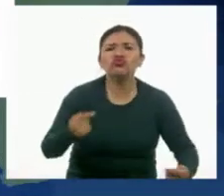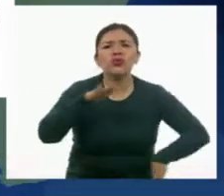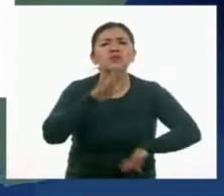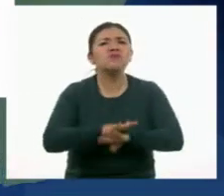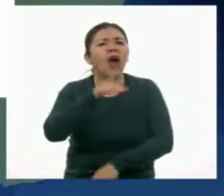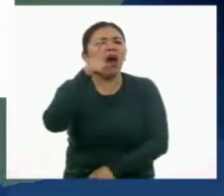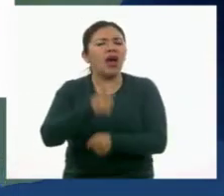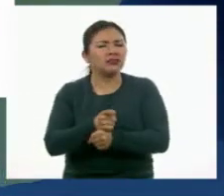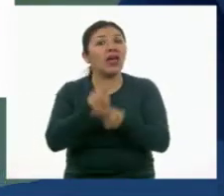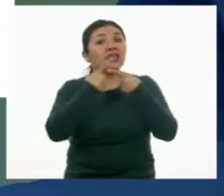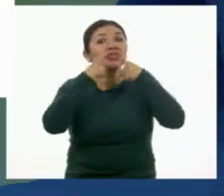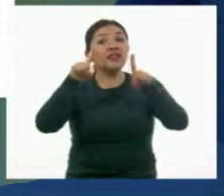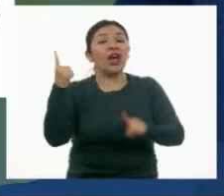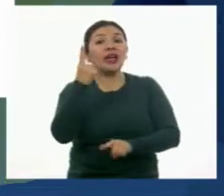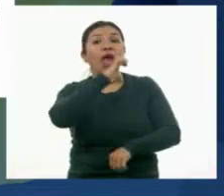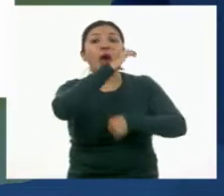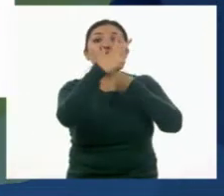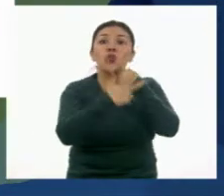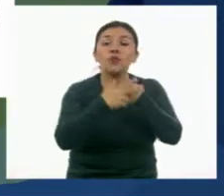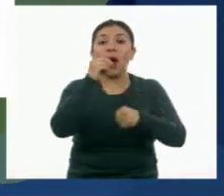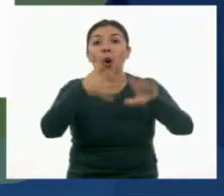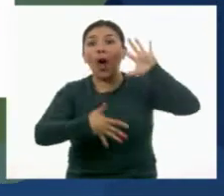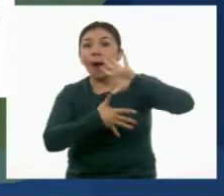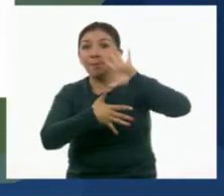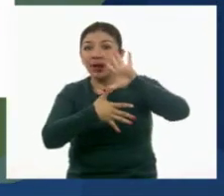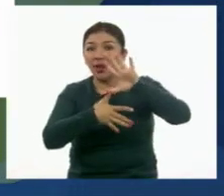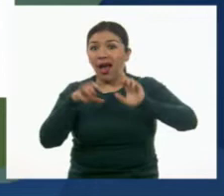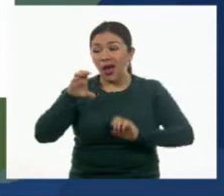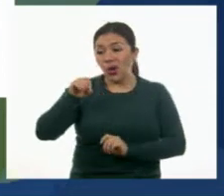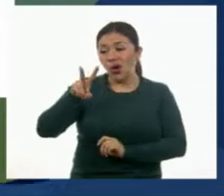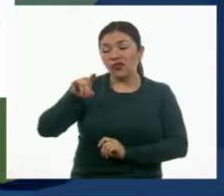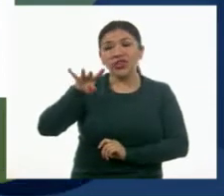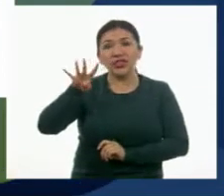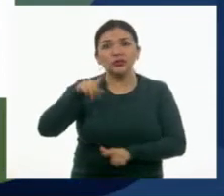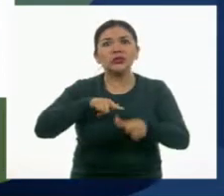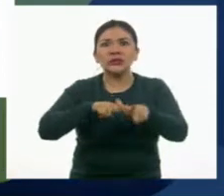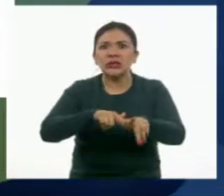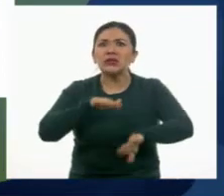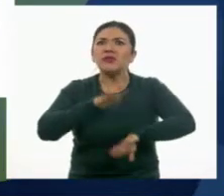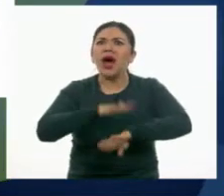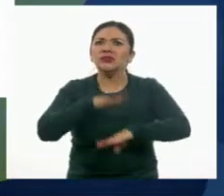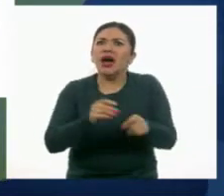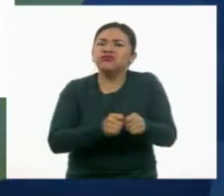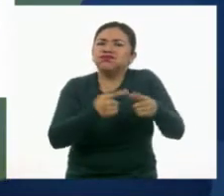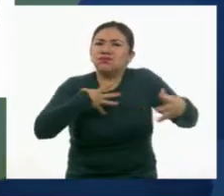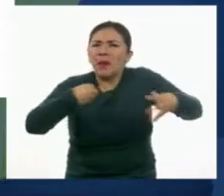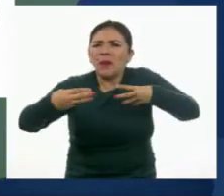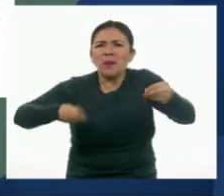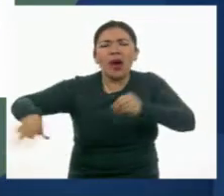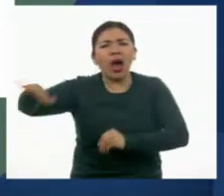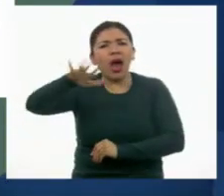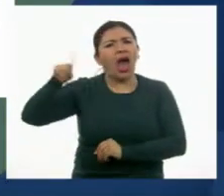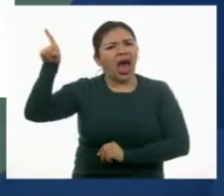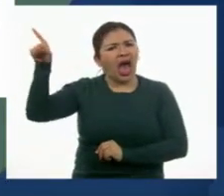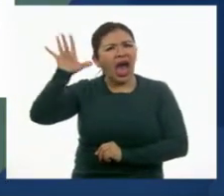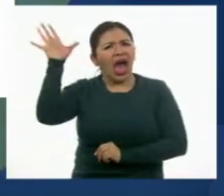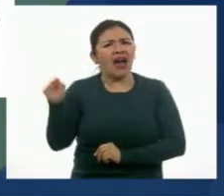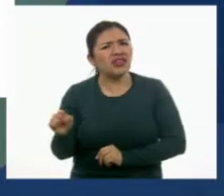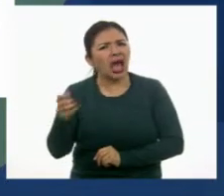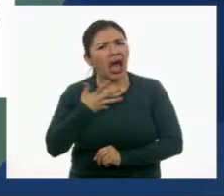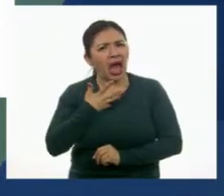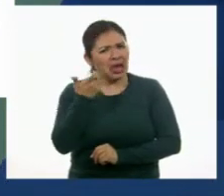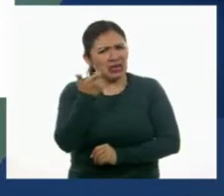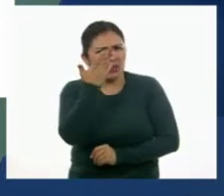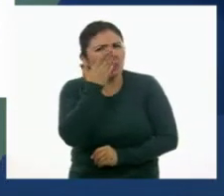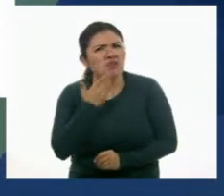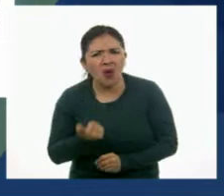que pasó en Europa o en América, donde el COVID-19 sigue golpeando fuerte, en África, pese a que cuentan con menos